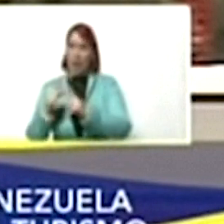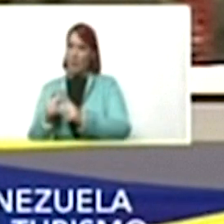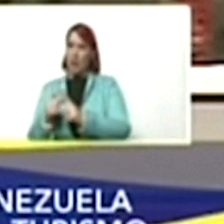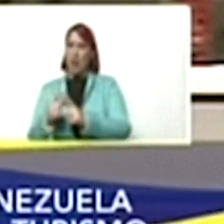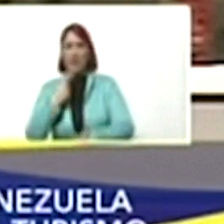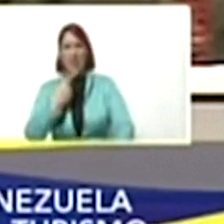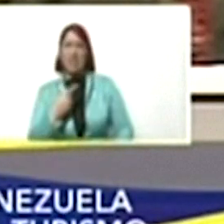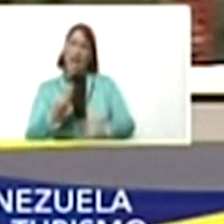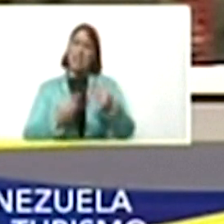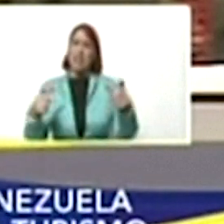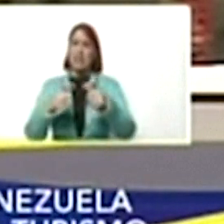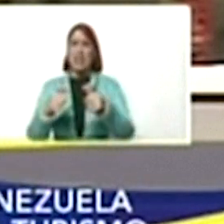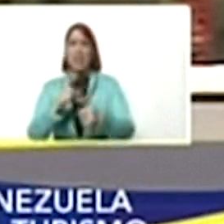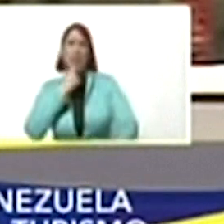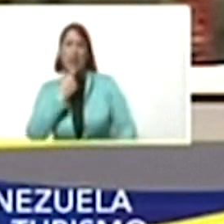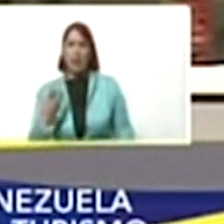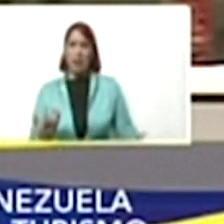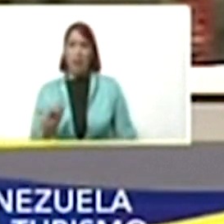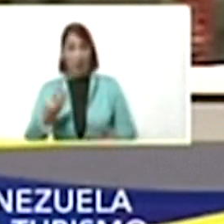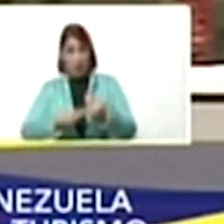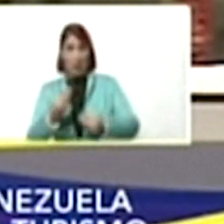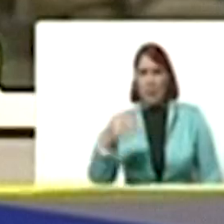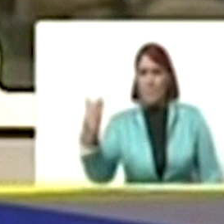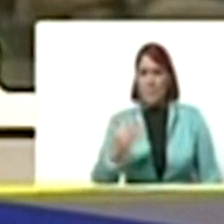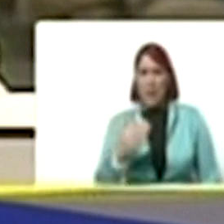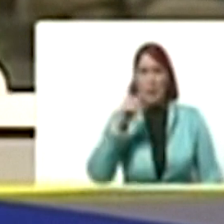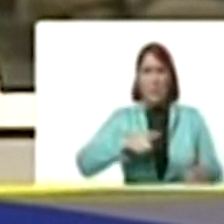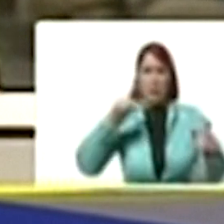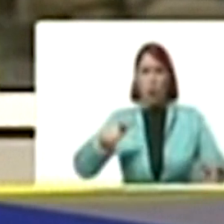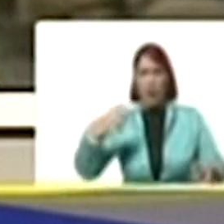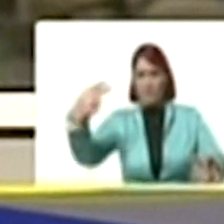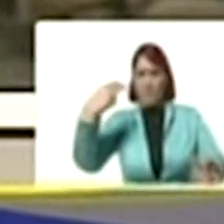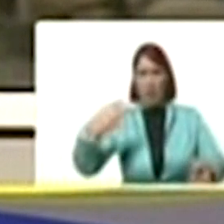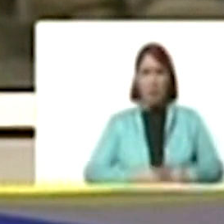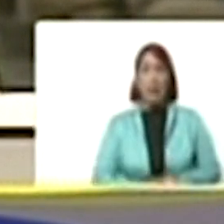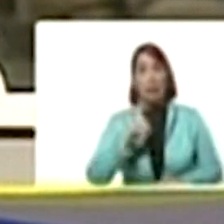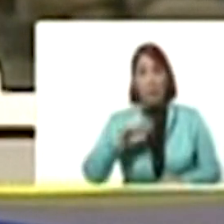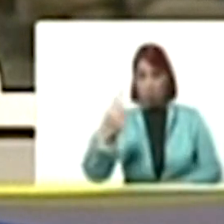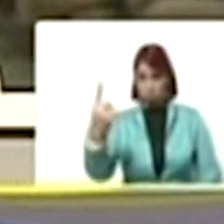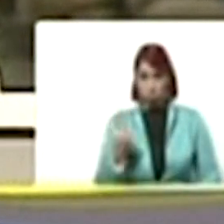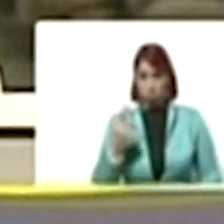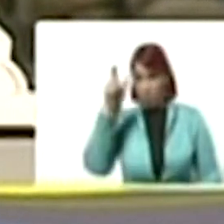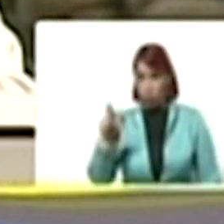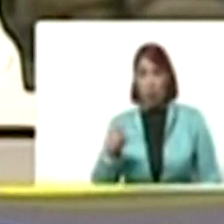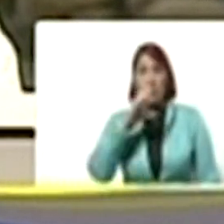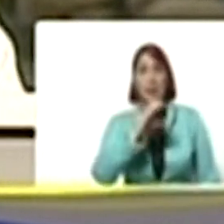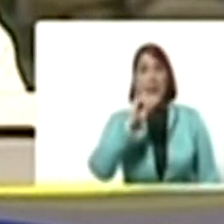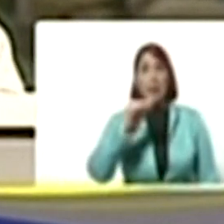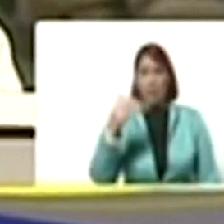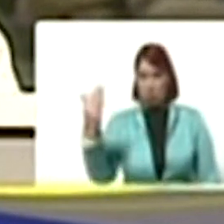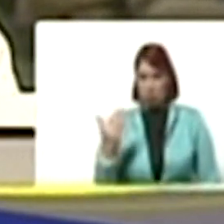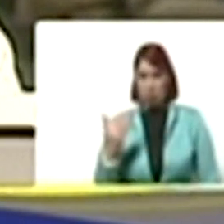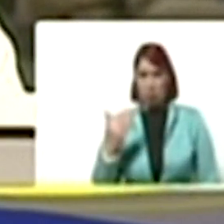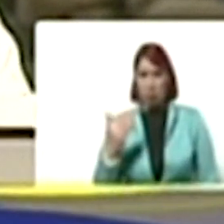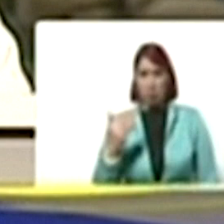a hacer una reunión secreta vamos a hacerla la hacemos y ellos la sacan el presidente chavista no reveló la fecha de la cita